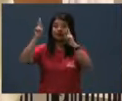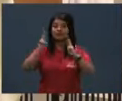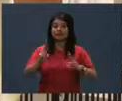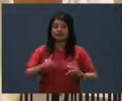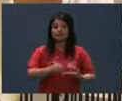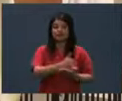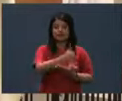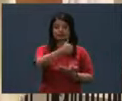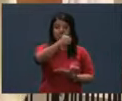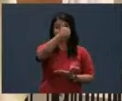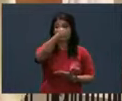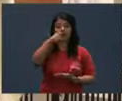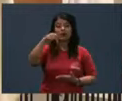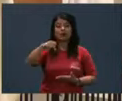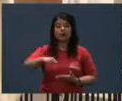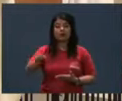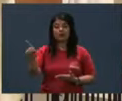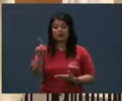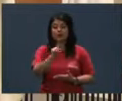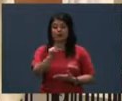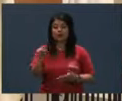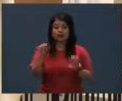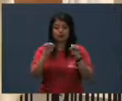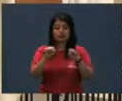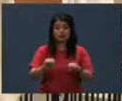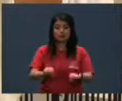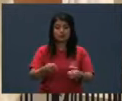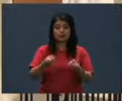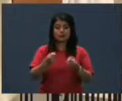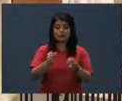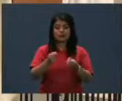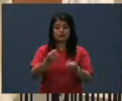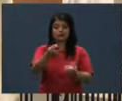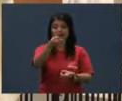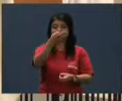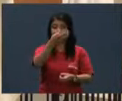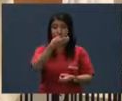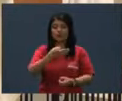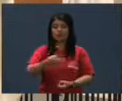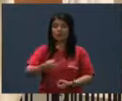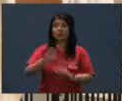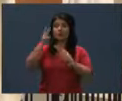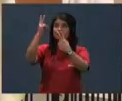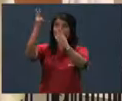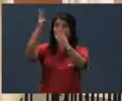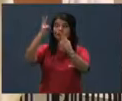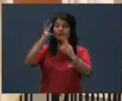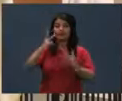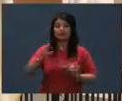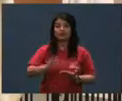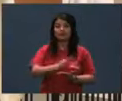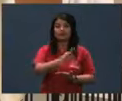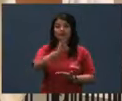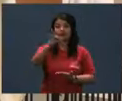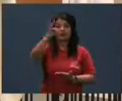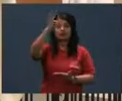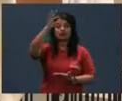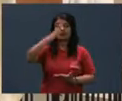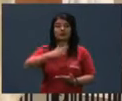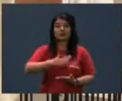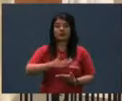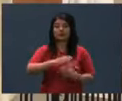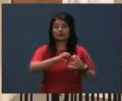alma. Pero no pudiendo hacerlo ahora sacramentalmente, ven al menos espiritualmente a mi